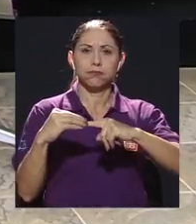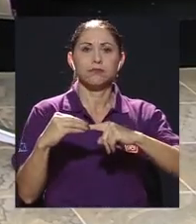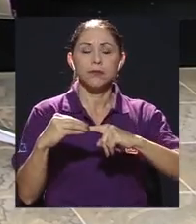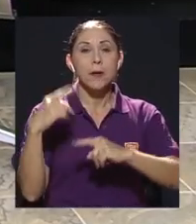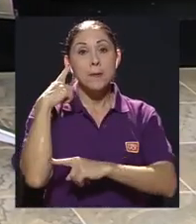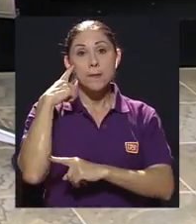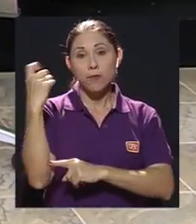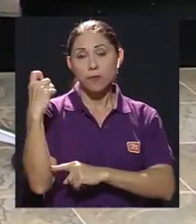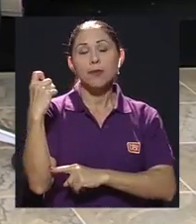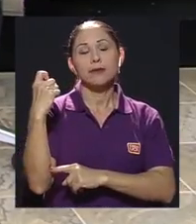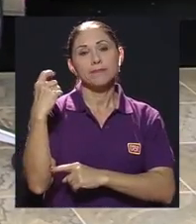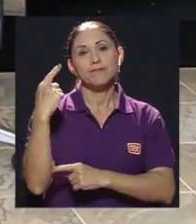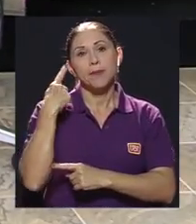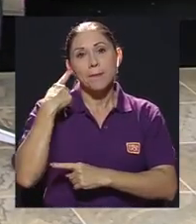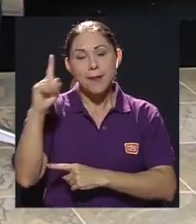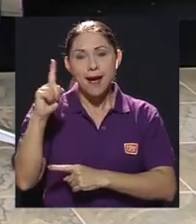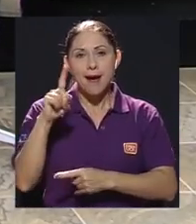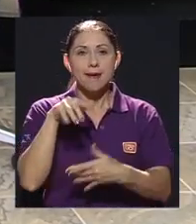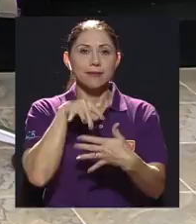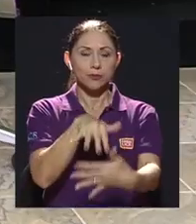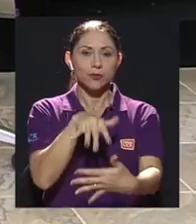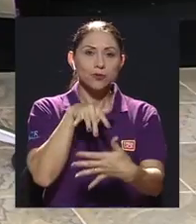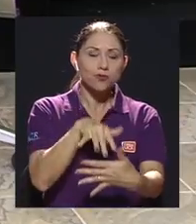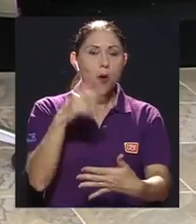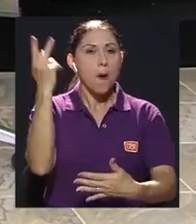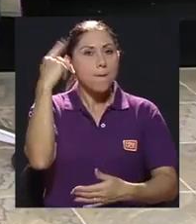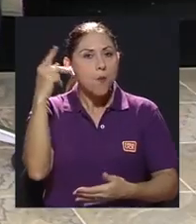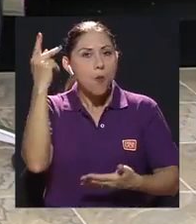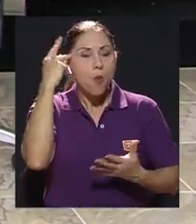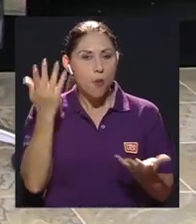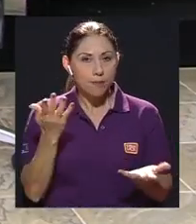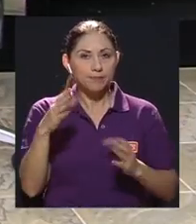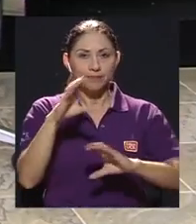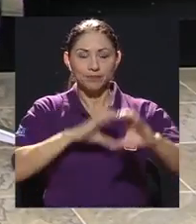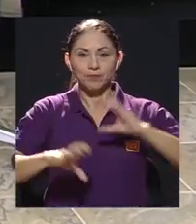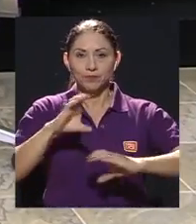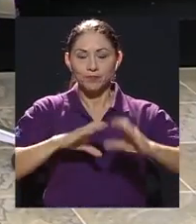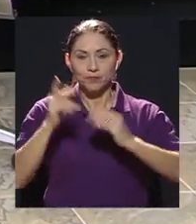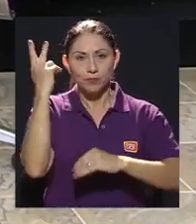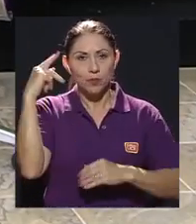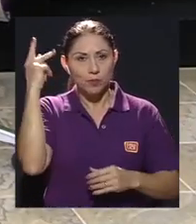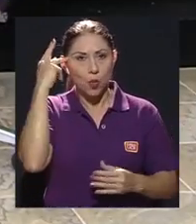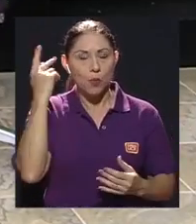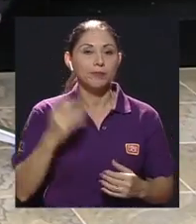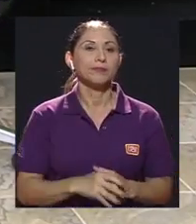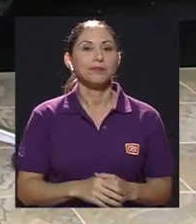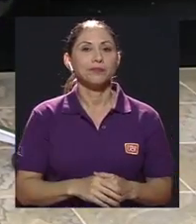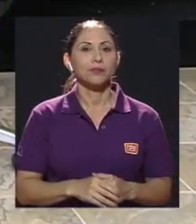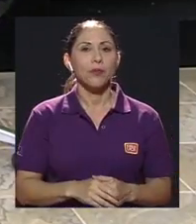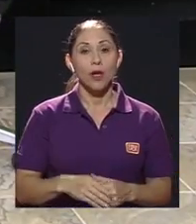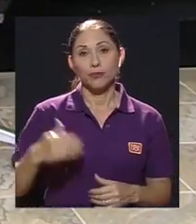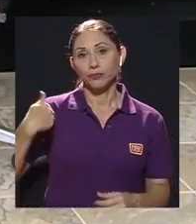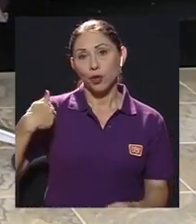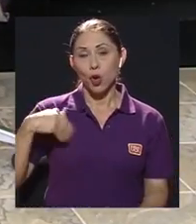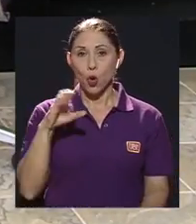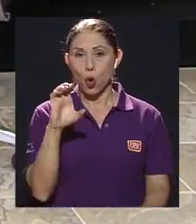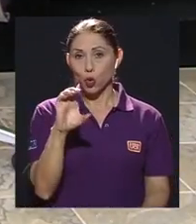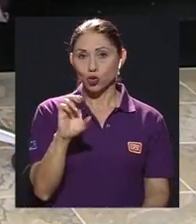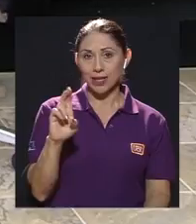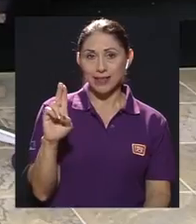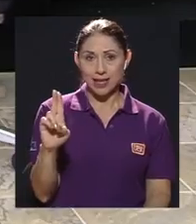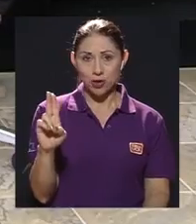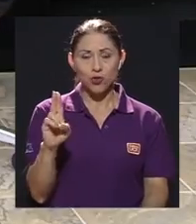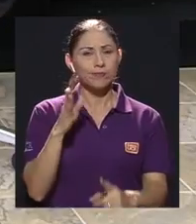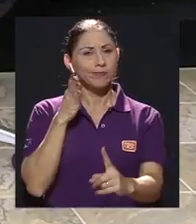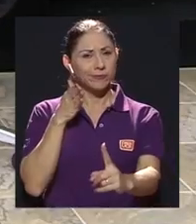pues precisamente para estudiar la política, las ciencias políticas. Don Constantino, pues es un